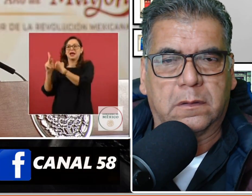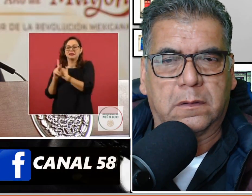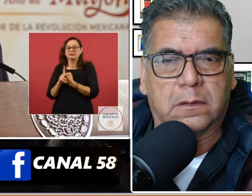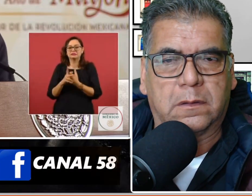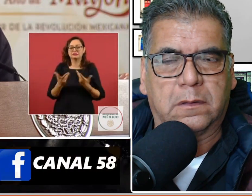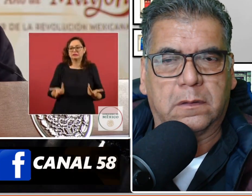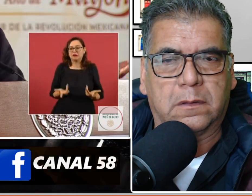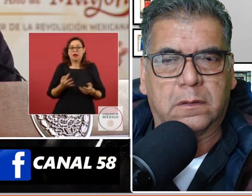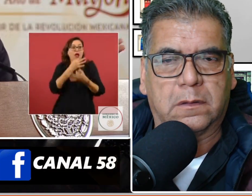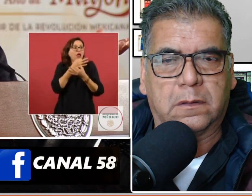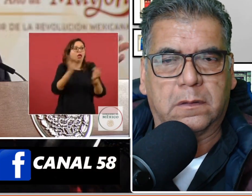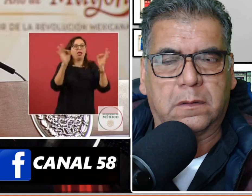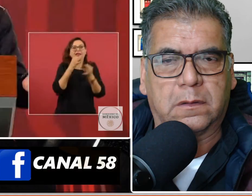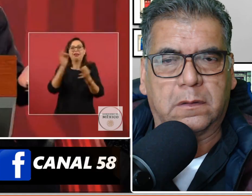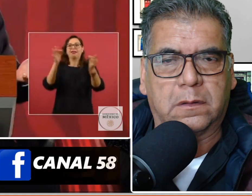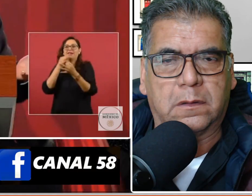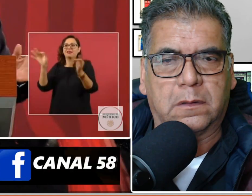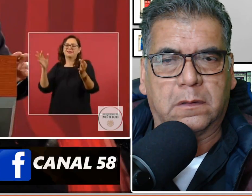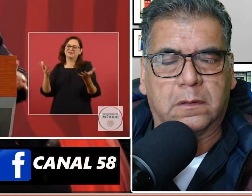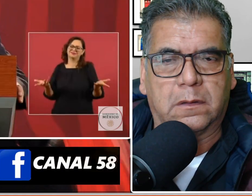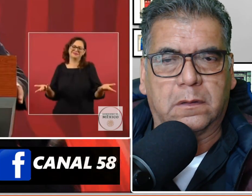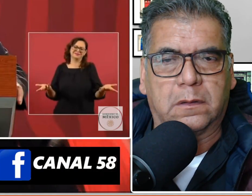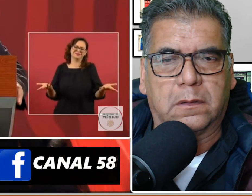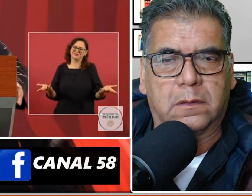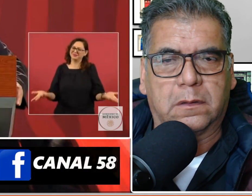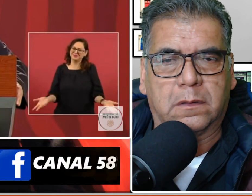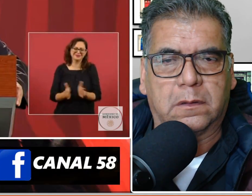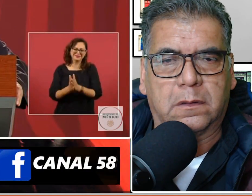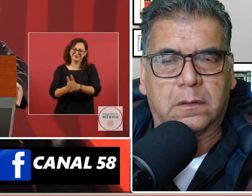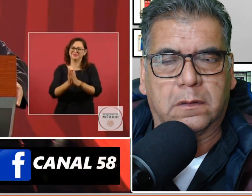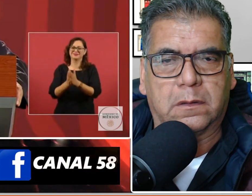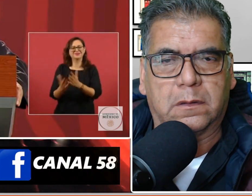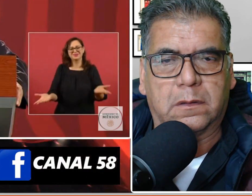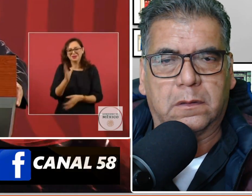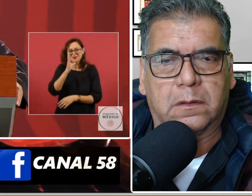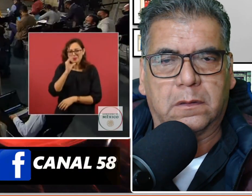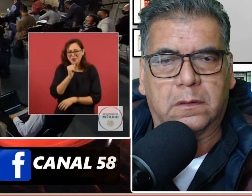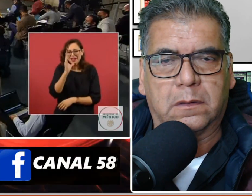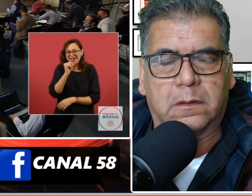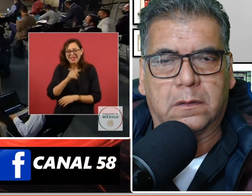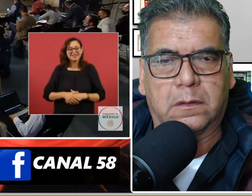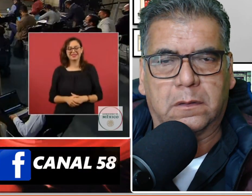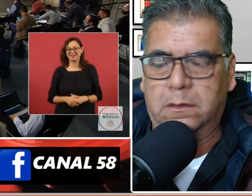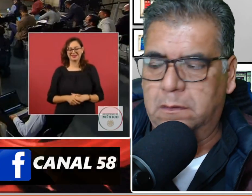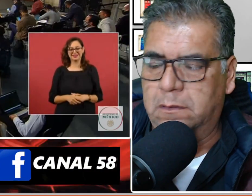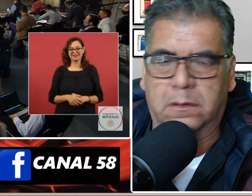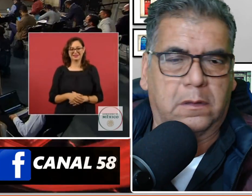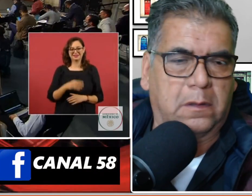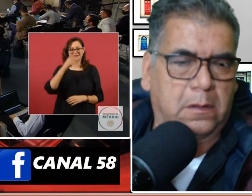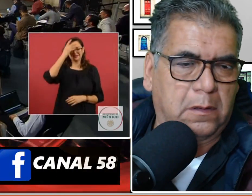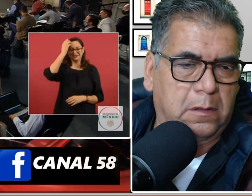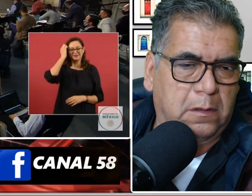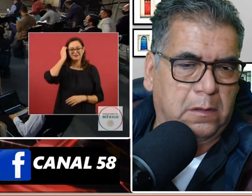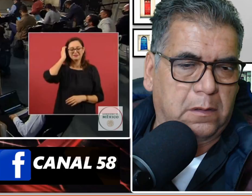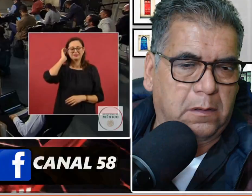penal contra la misma, ¿no? Esa es una forma de analizar el asunto. Pero hay